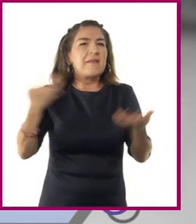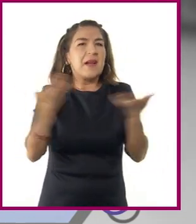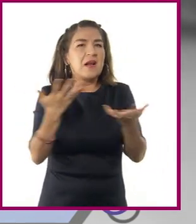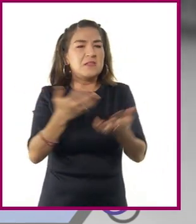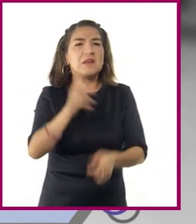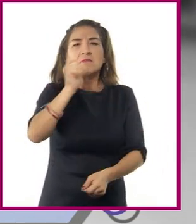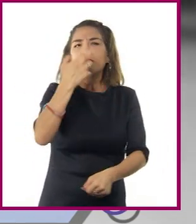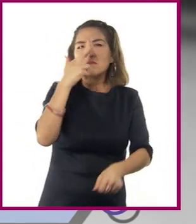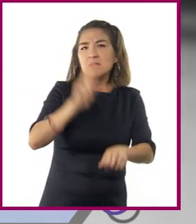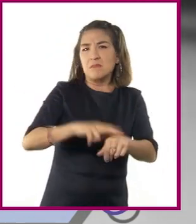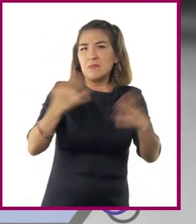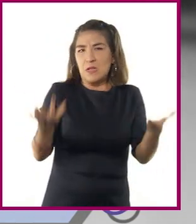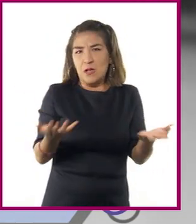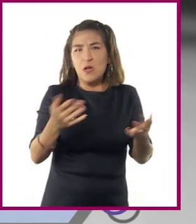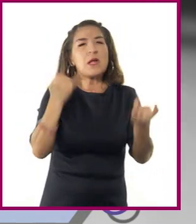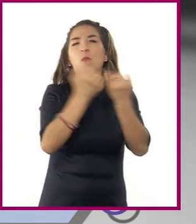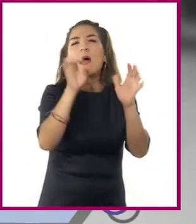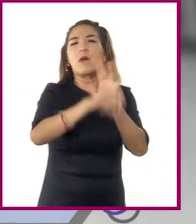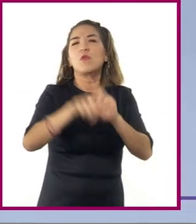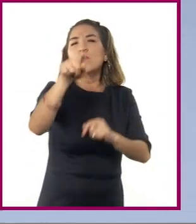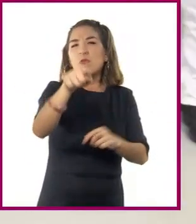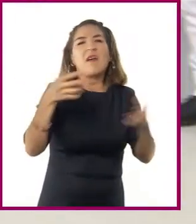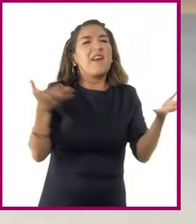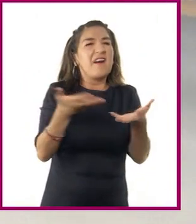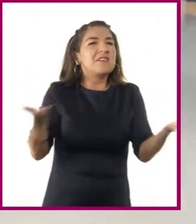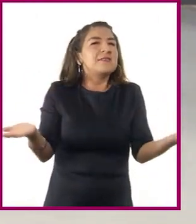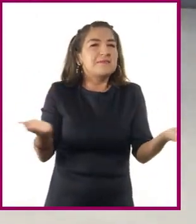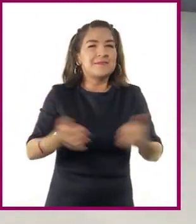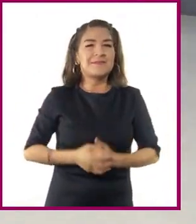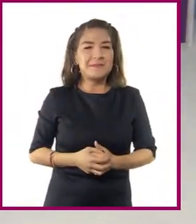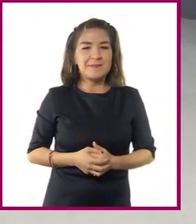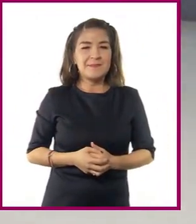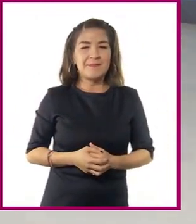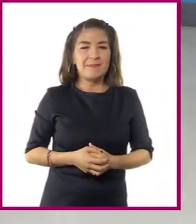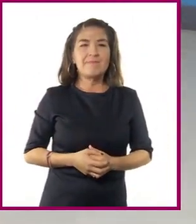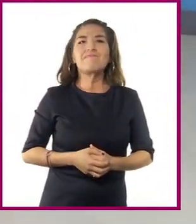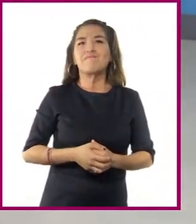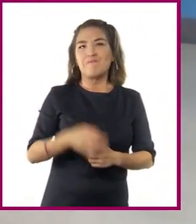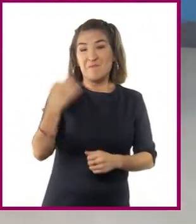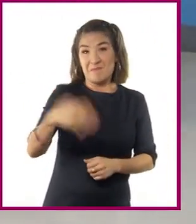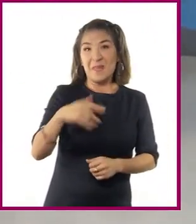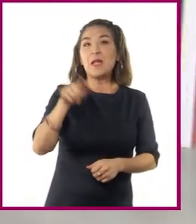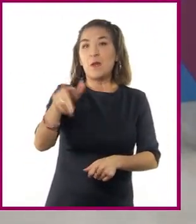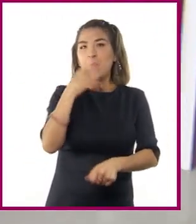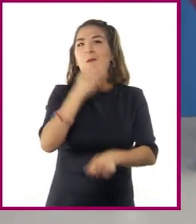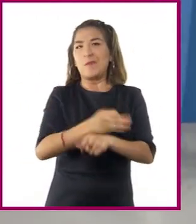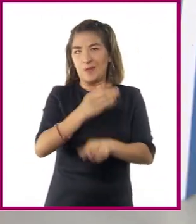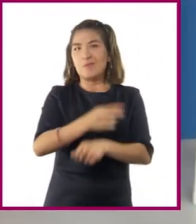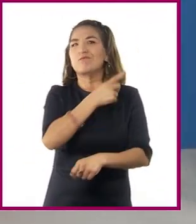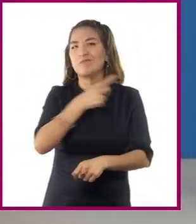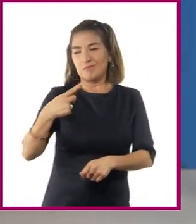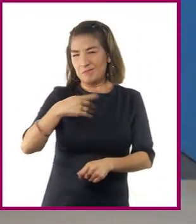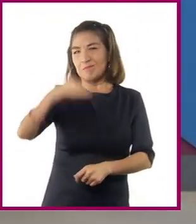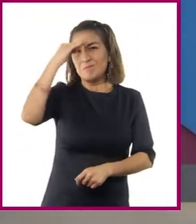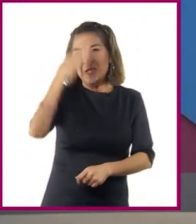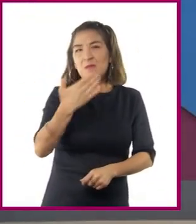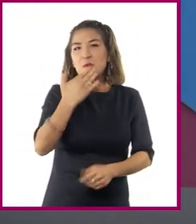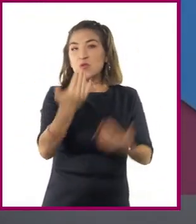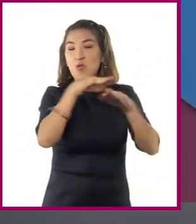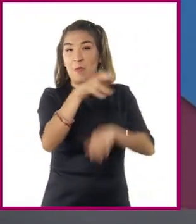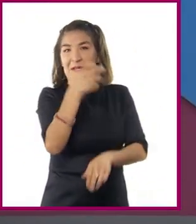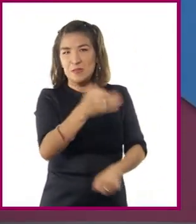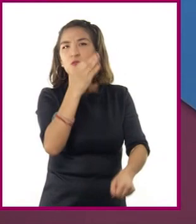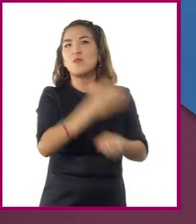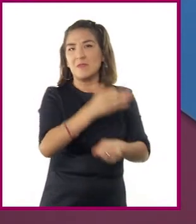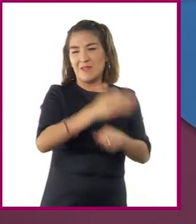harían ustedes si presenciaran algo así? Vaya, creo que tenemos mucho en qué pensar y analizar sobre este tipo